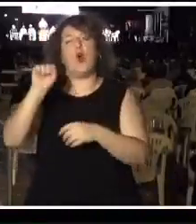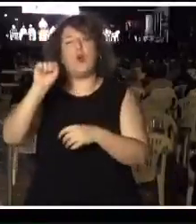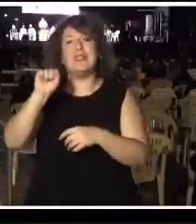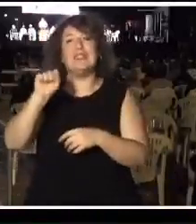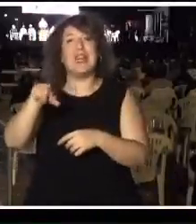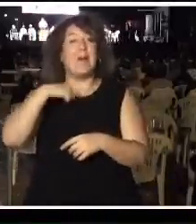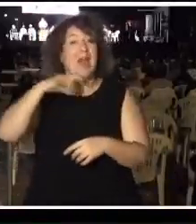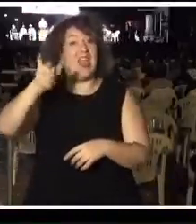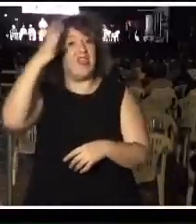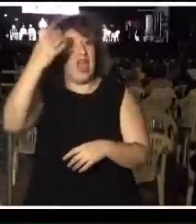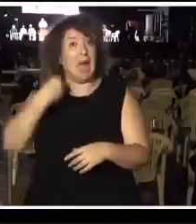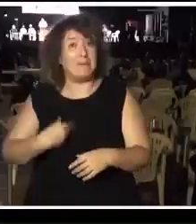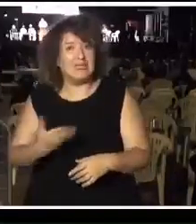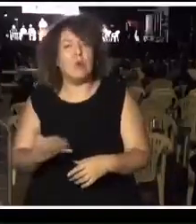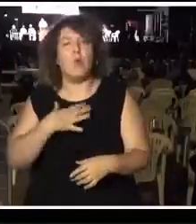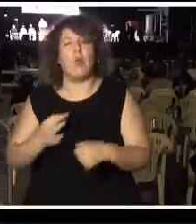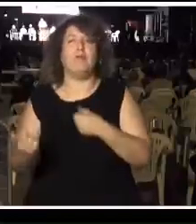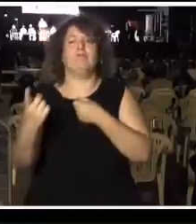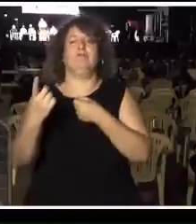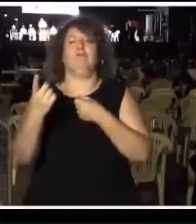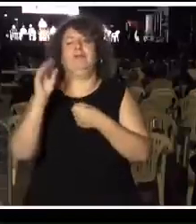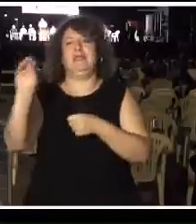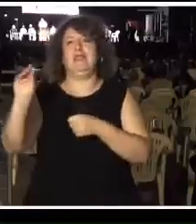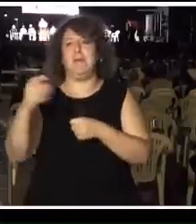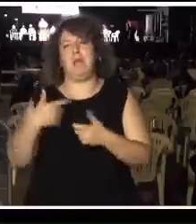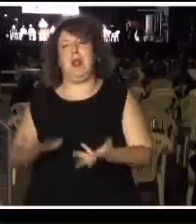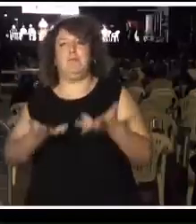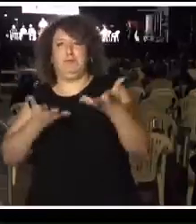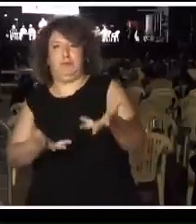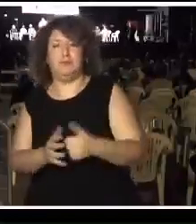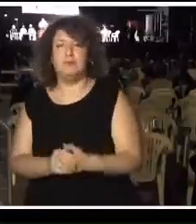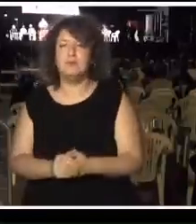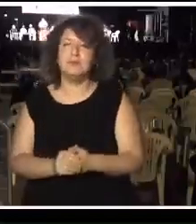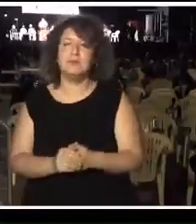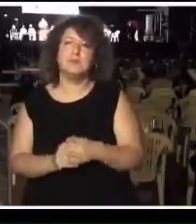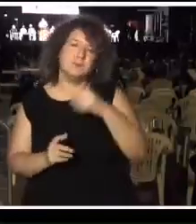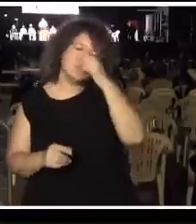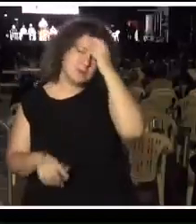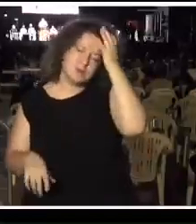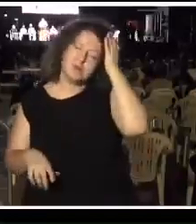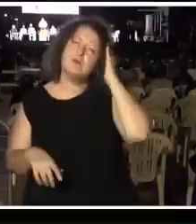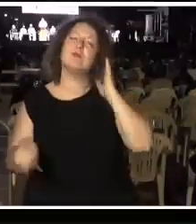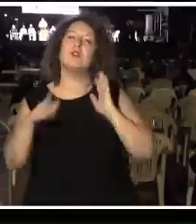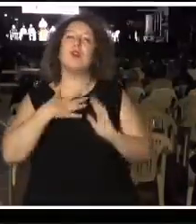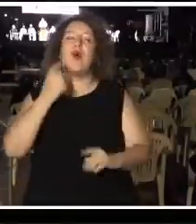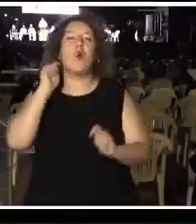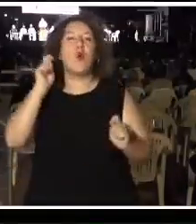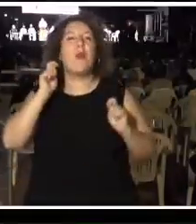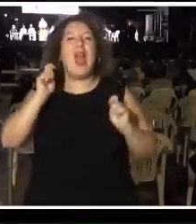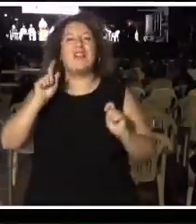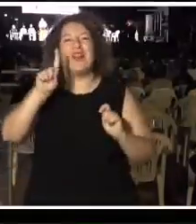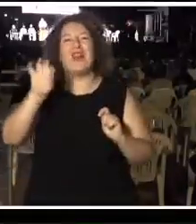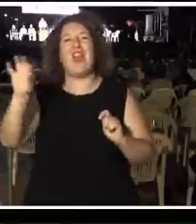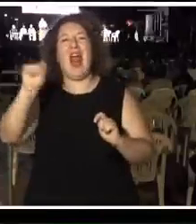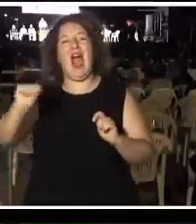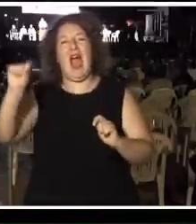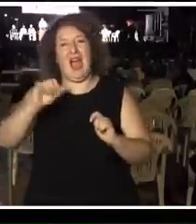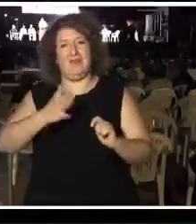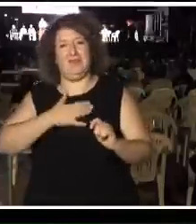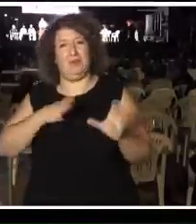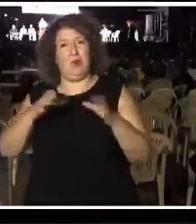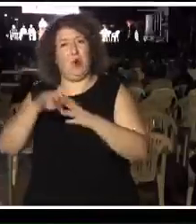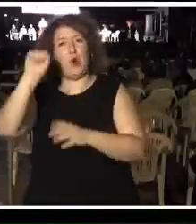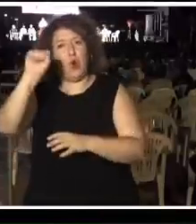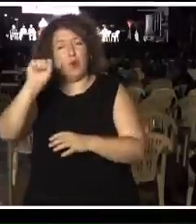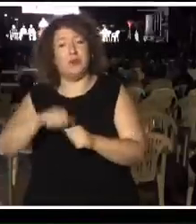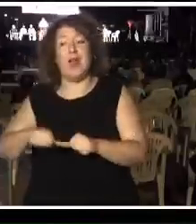esta hermosa tarea. Nuestro partido cumple 100 años. Los y las camaradas que nos han precedido han